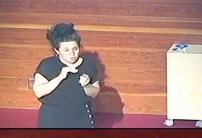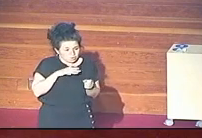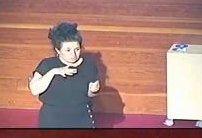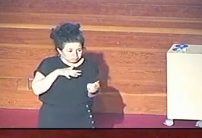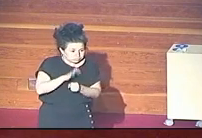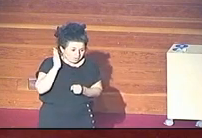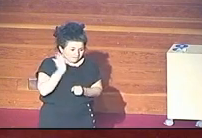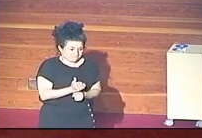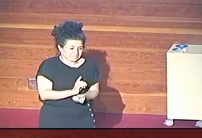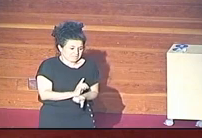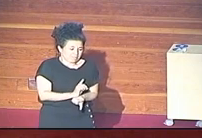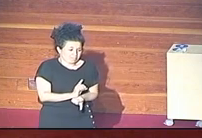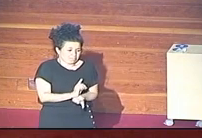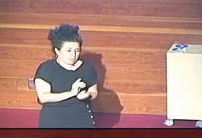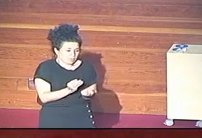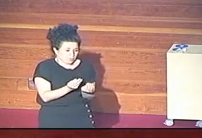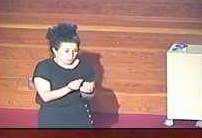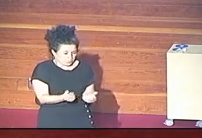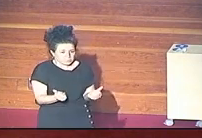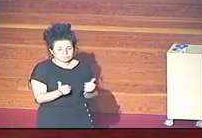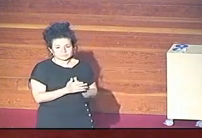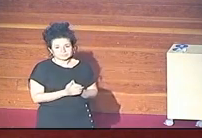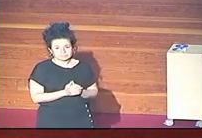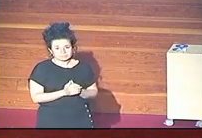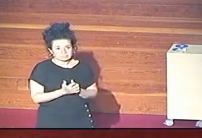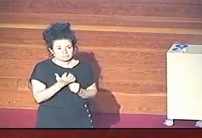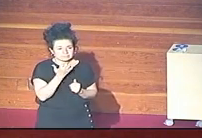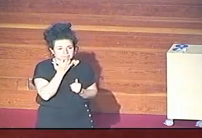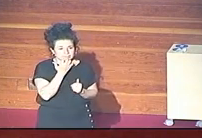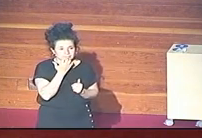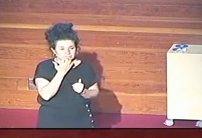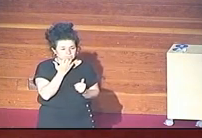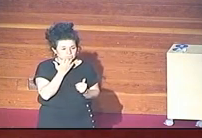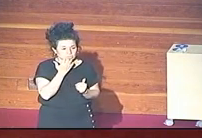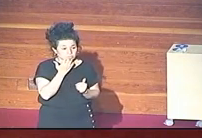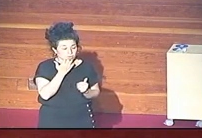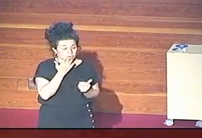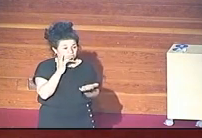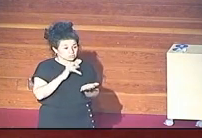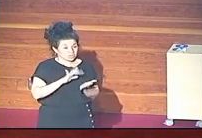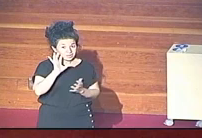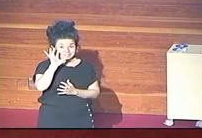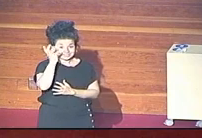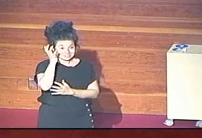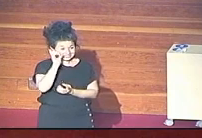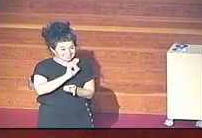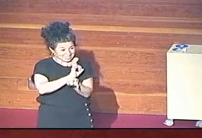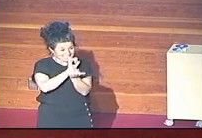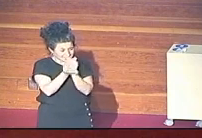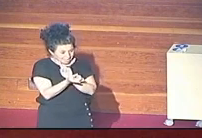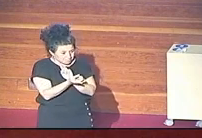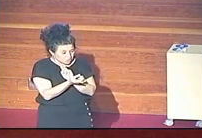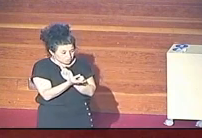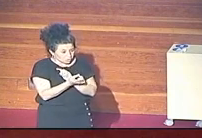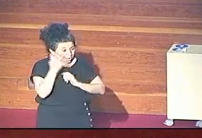y están interrelacionados porque en un escenario de cambio climático las zoonosis serán más frecuentes si ponemos además